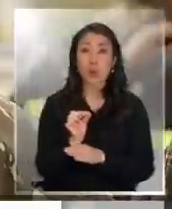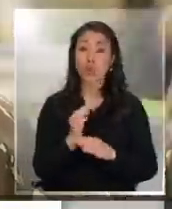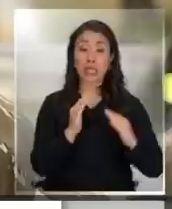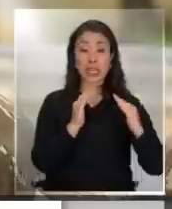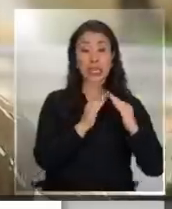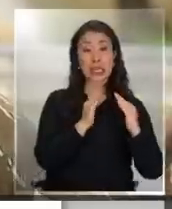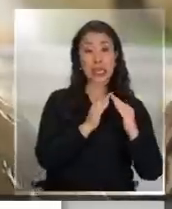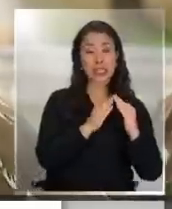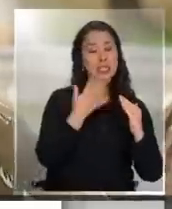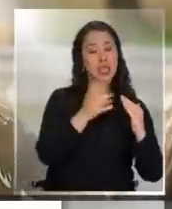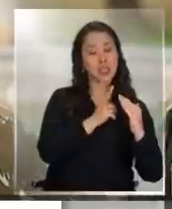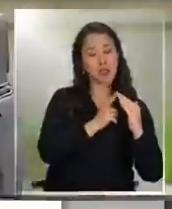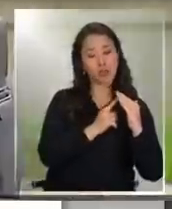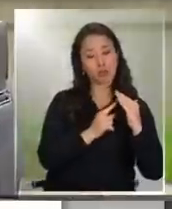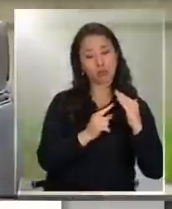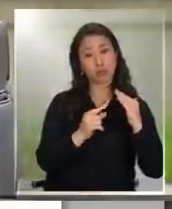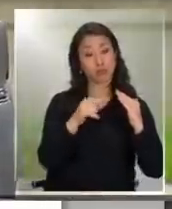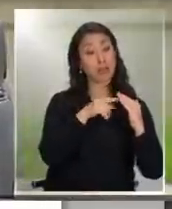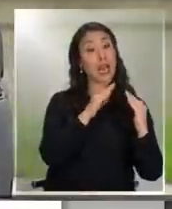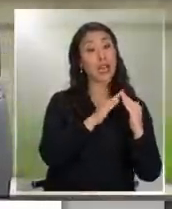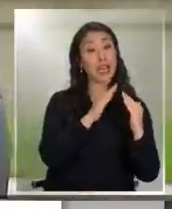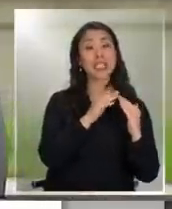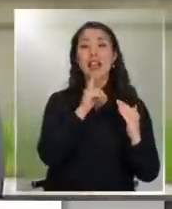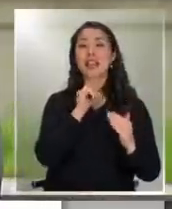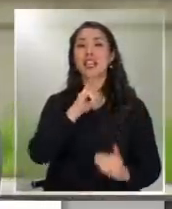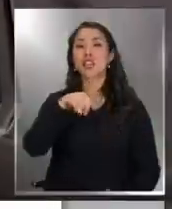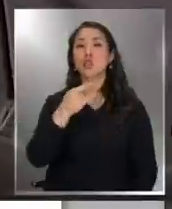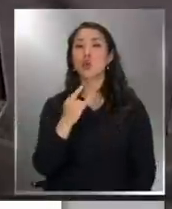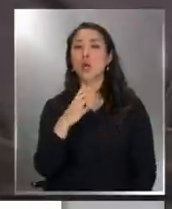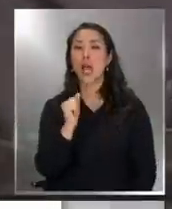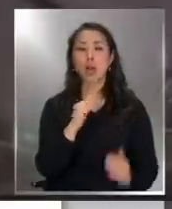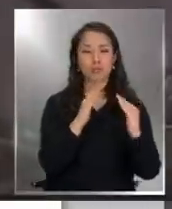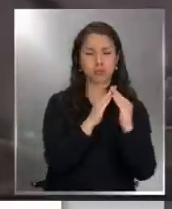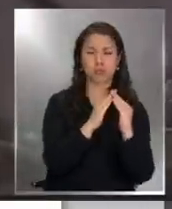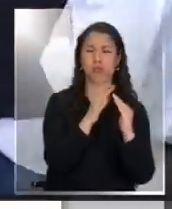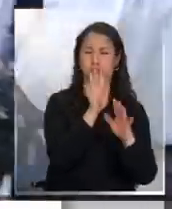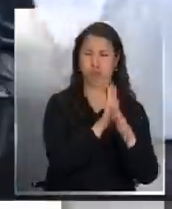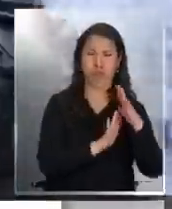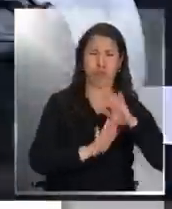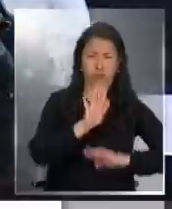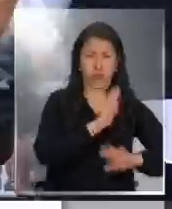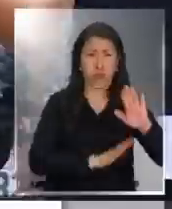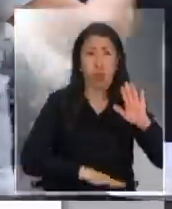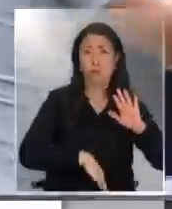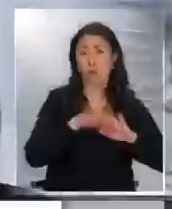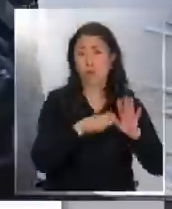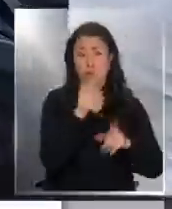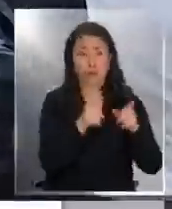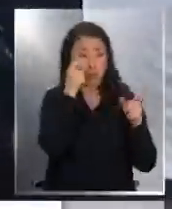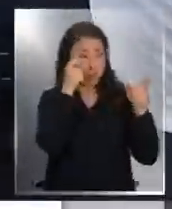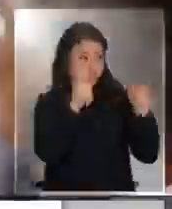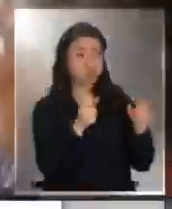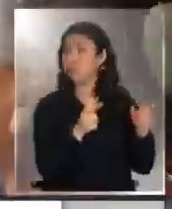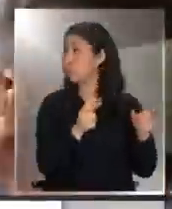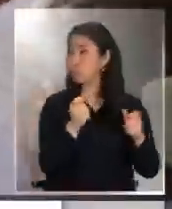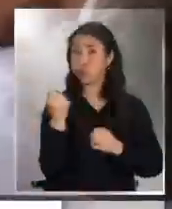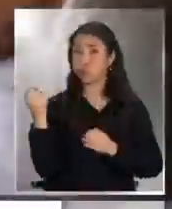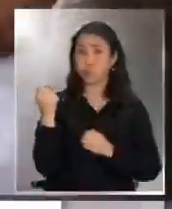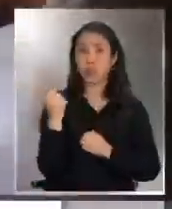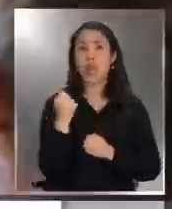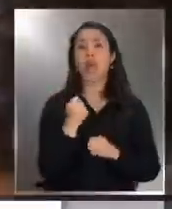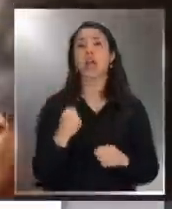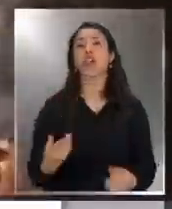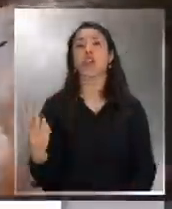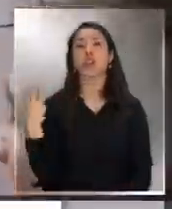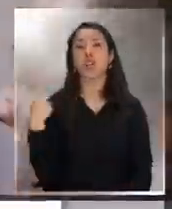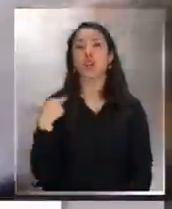en Barra da Tijuca, la que se ha transformado en su búnker y en medio de un fuerte contingente de seguridad al mando de la Policía Federal